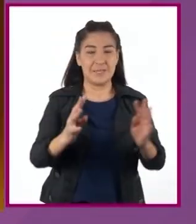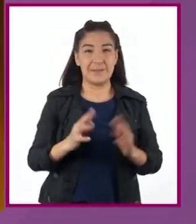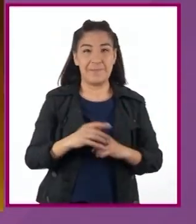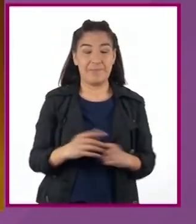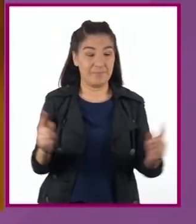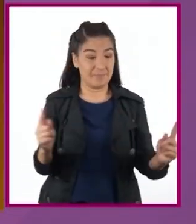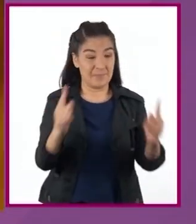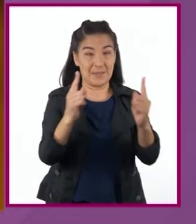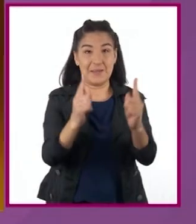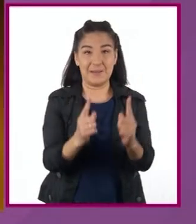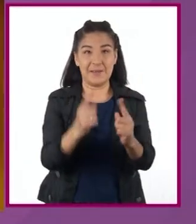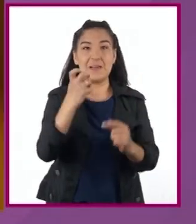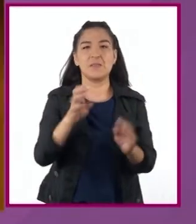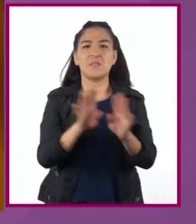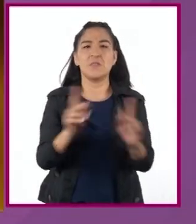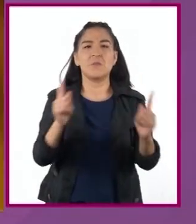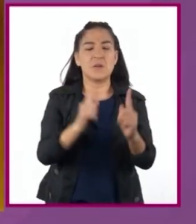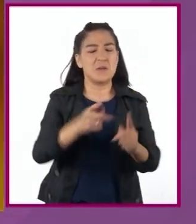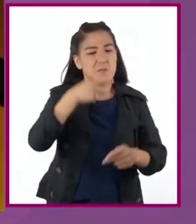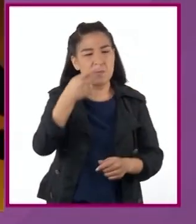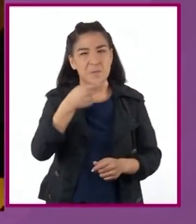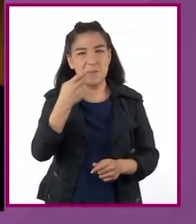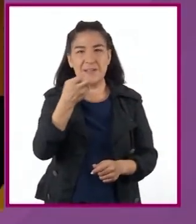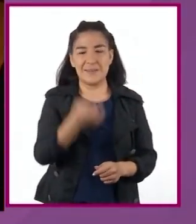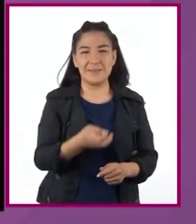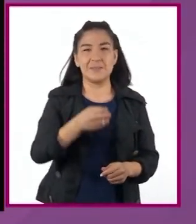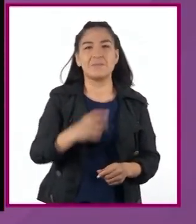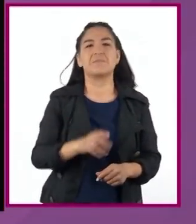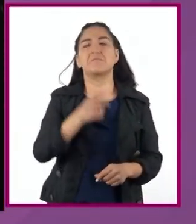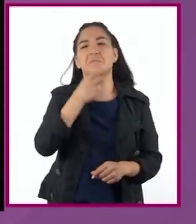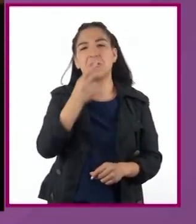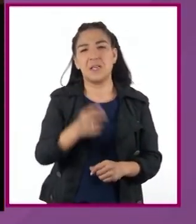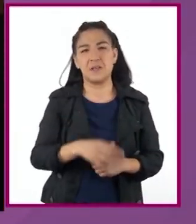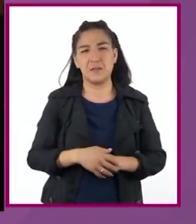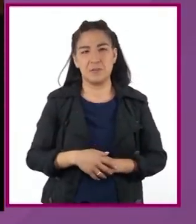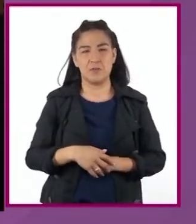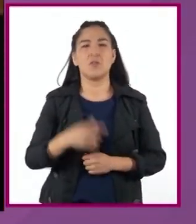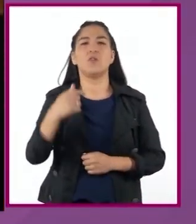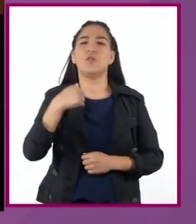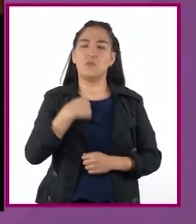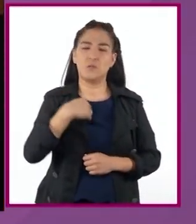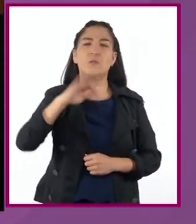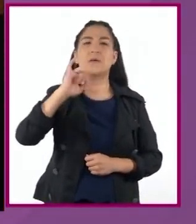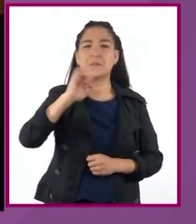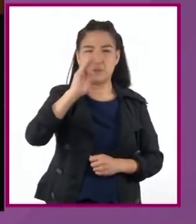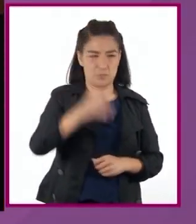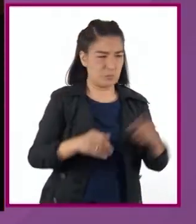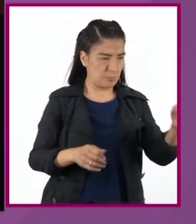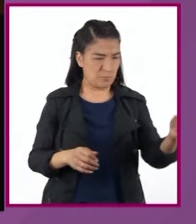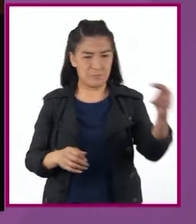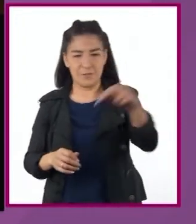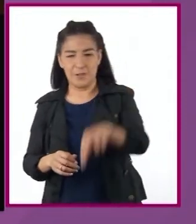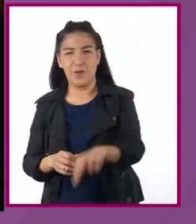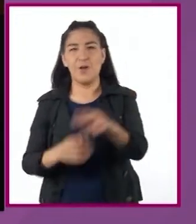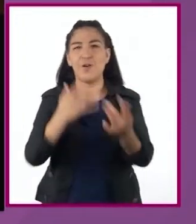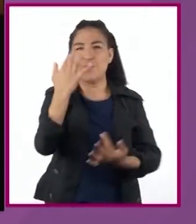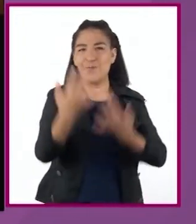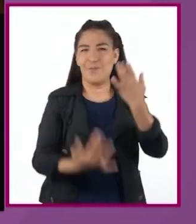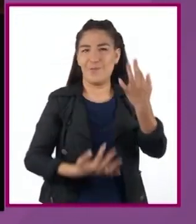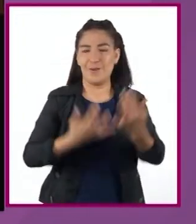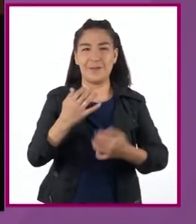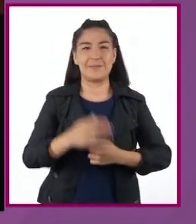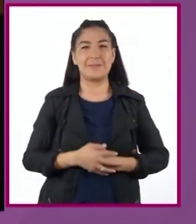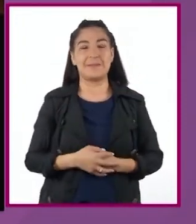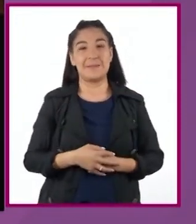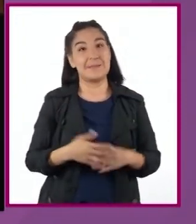le hablaron a Tecusistécatl y le dijeron: «Ea, pues, entra tú en el fuego».